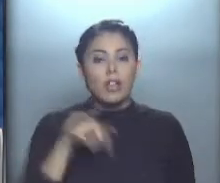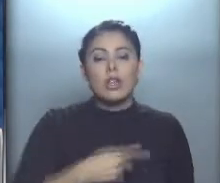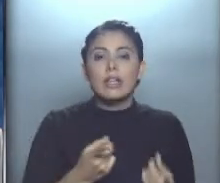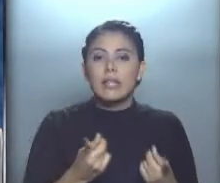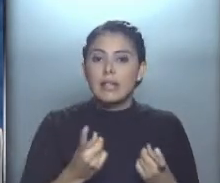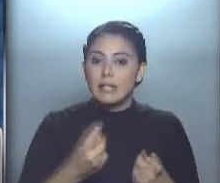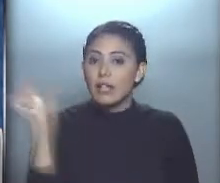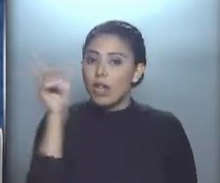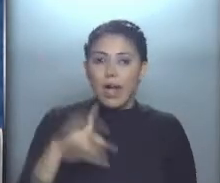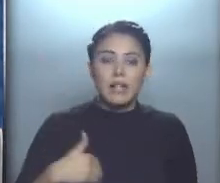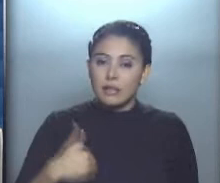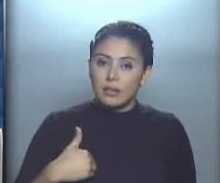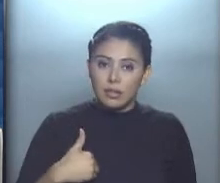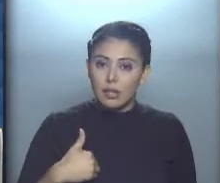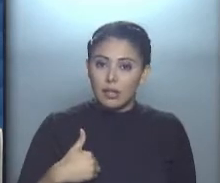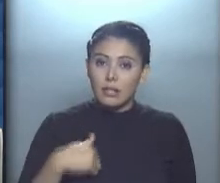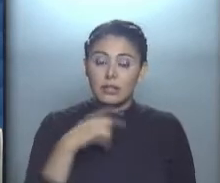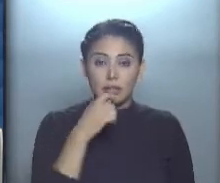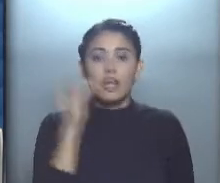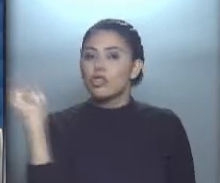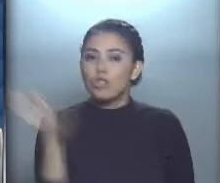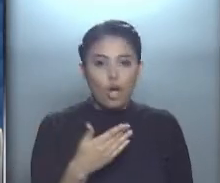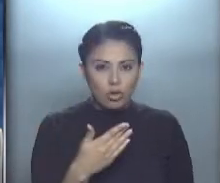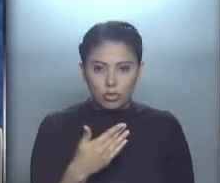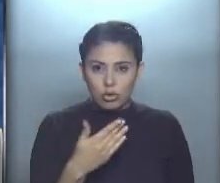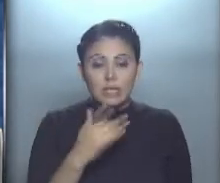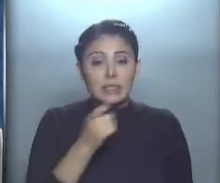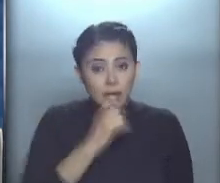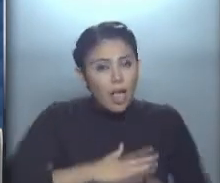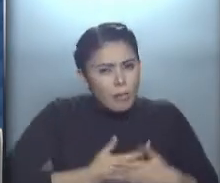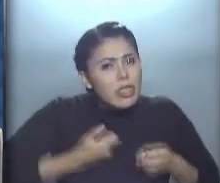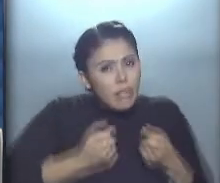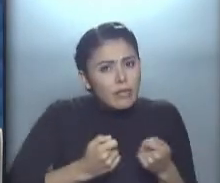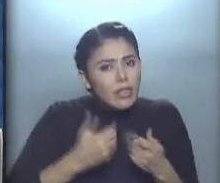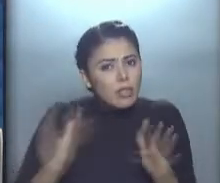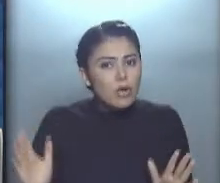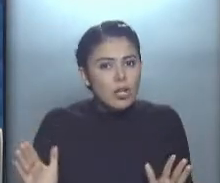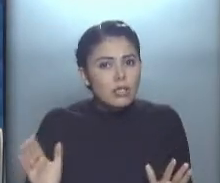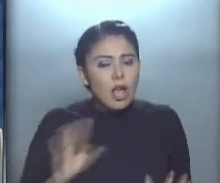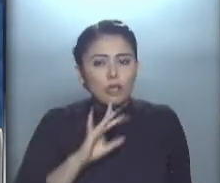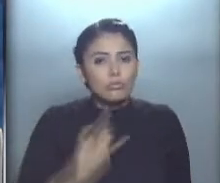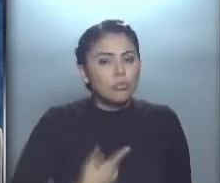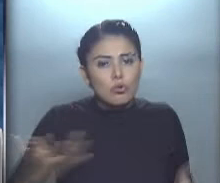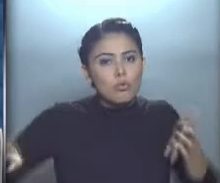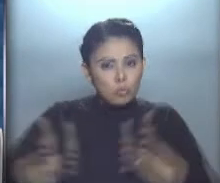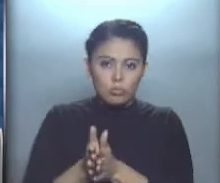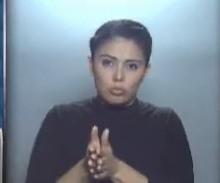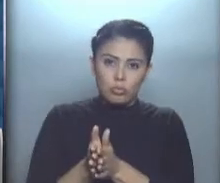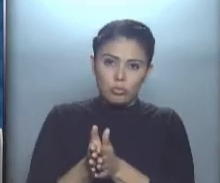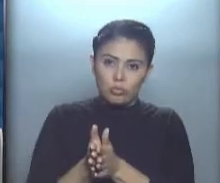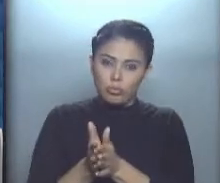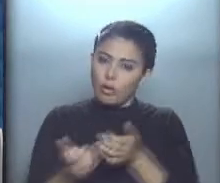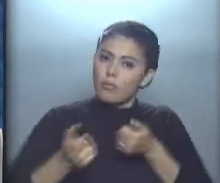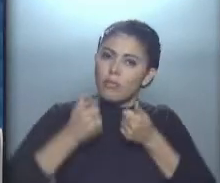necesitamos en la República Argentina es que todos los que amamos y defendemos la democracia estemos unidos para